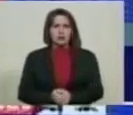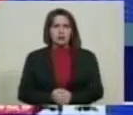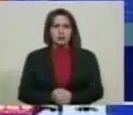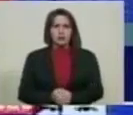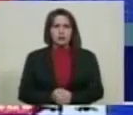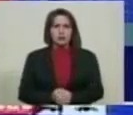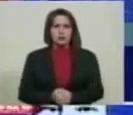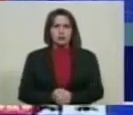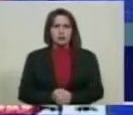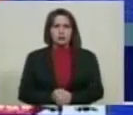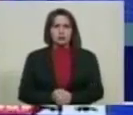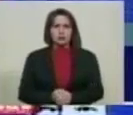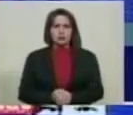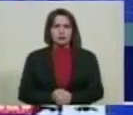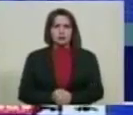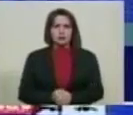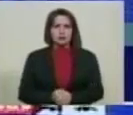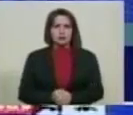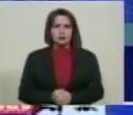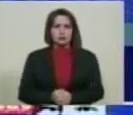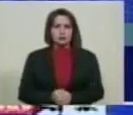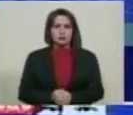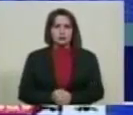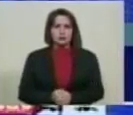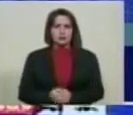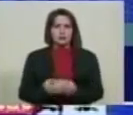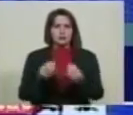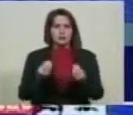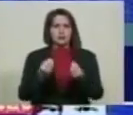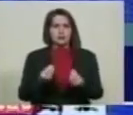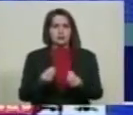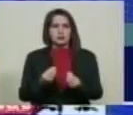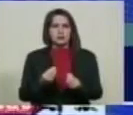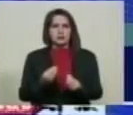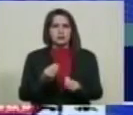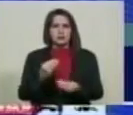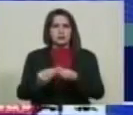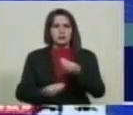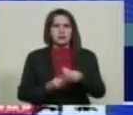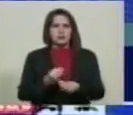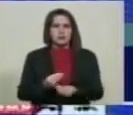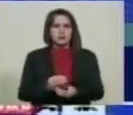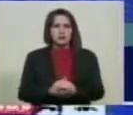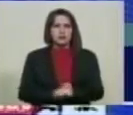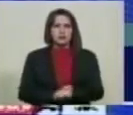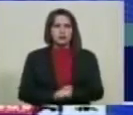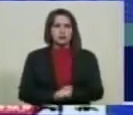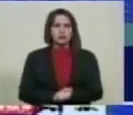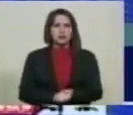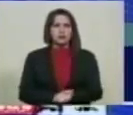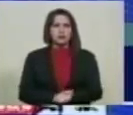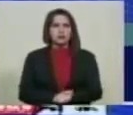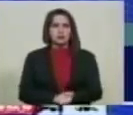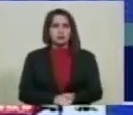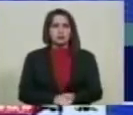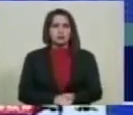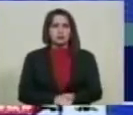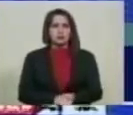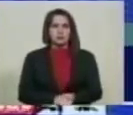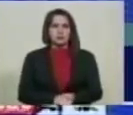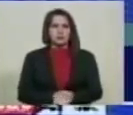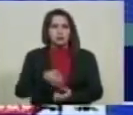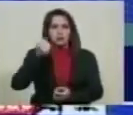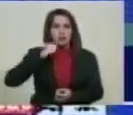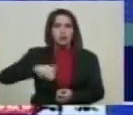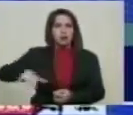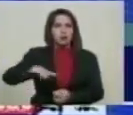después. El próximo 2 de febrero vamos a conmemorar con el pueblo